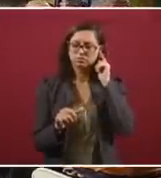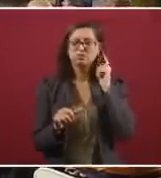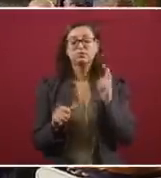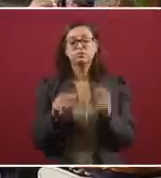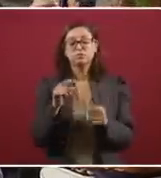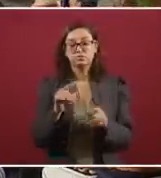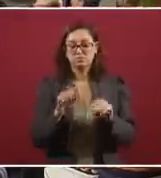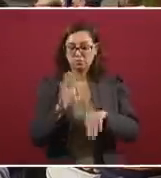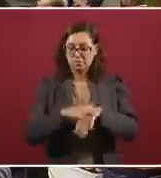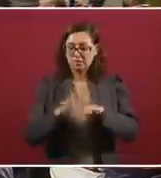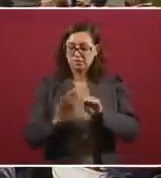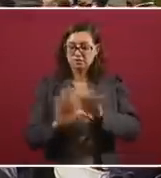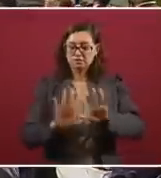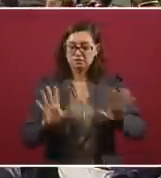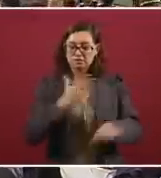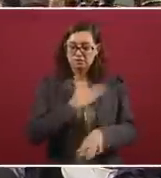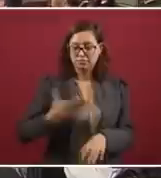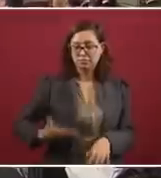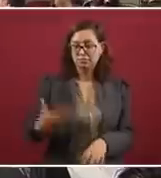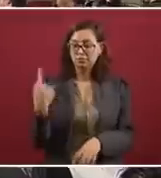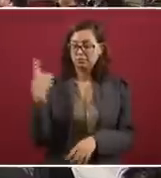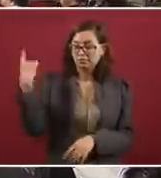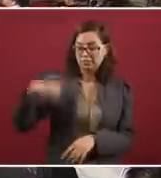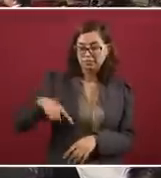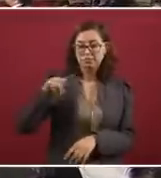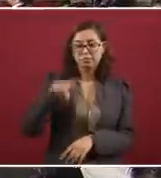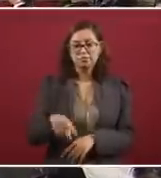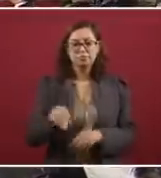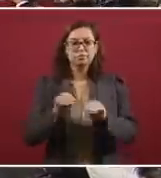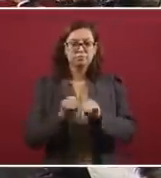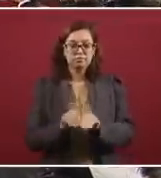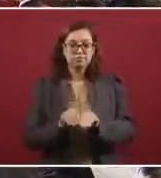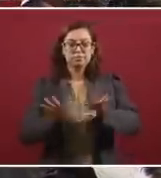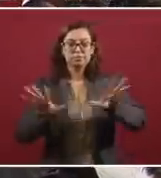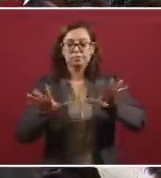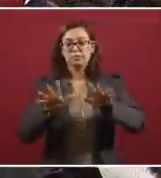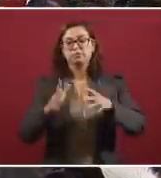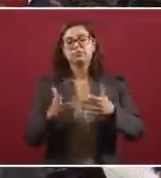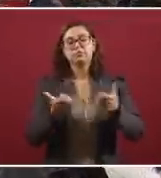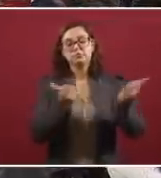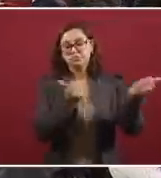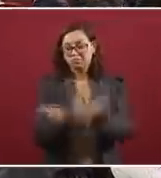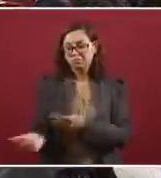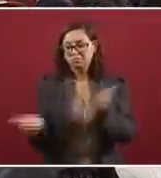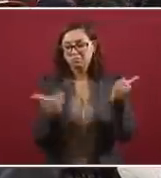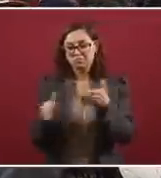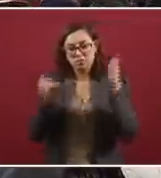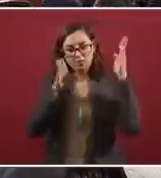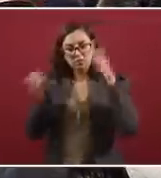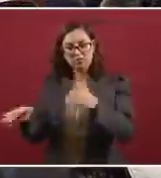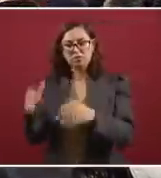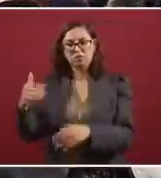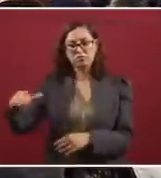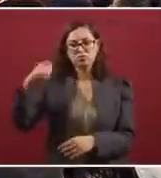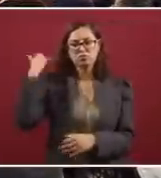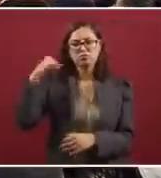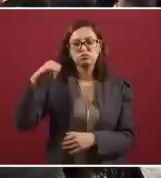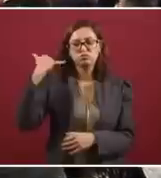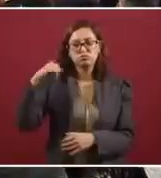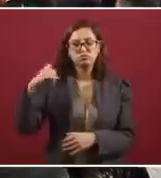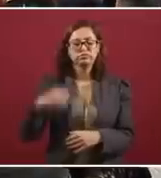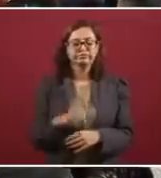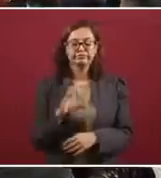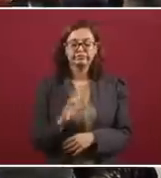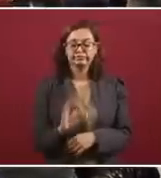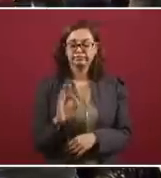indicaciones del ciudadano presidente de la República de llevarlo a la península de Yucatán. La CFE continúa el proceso de renovación